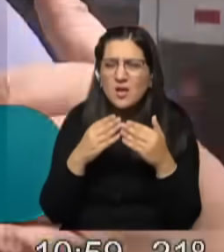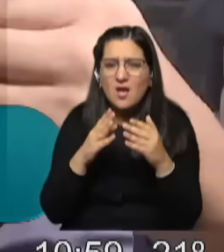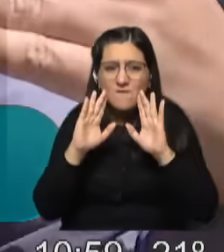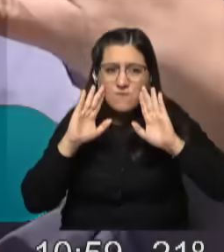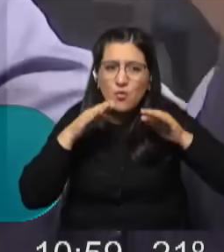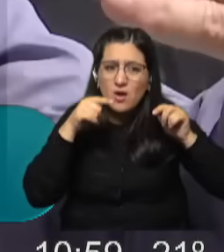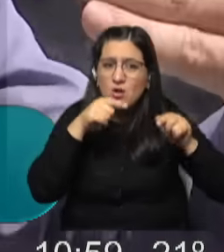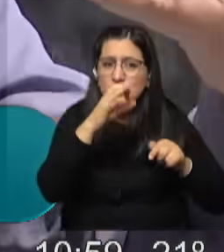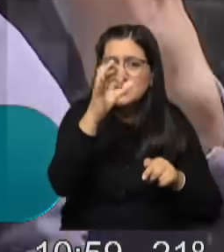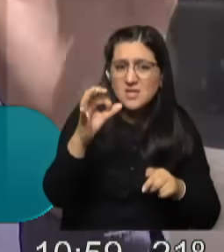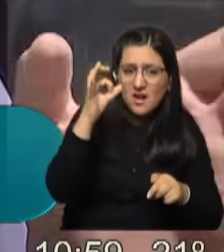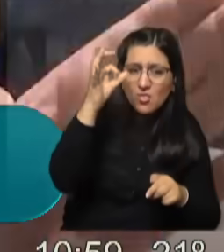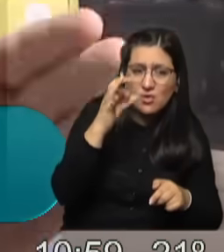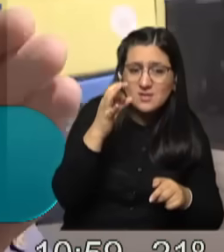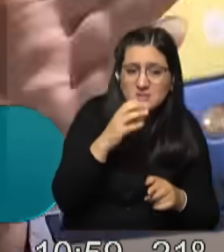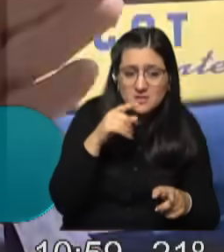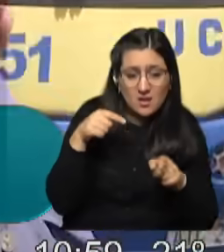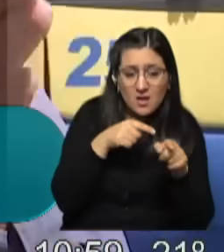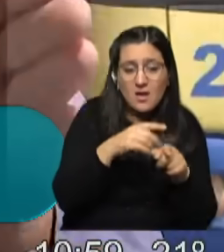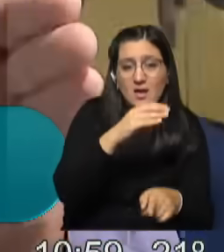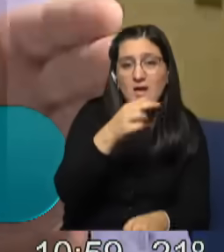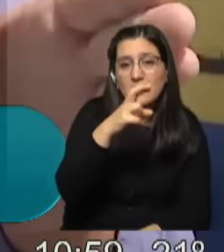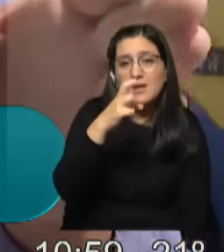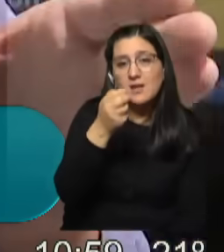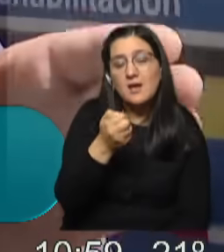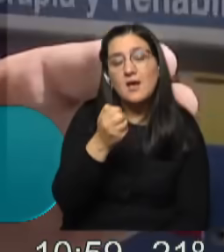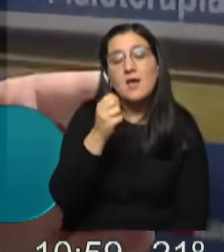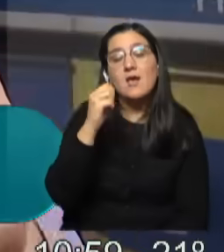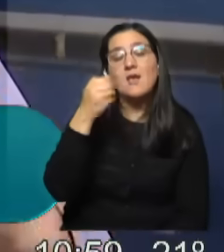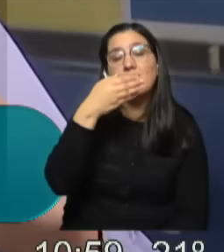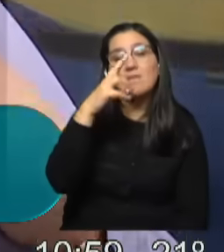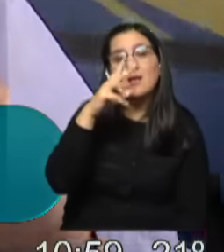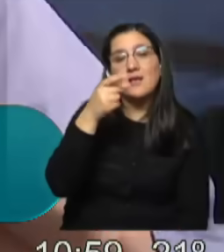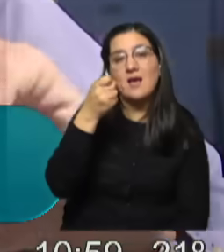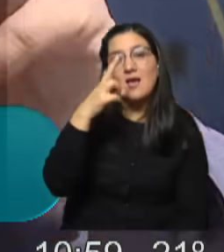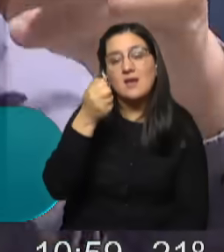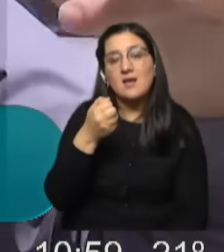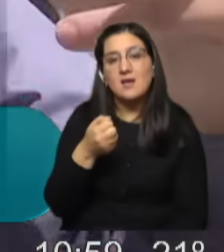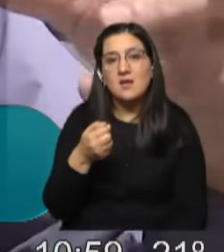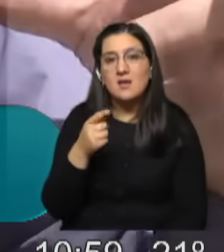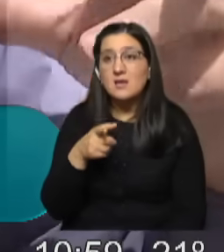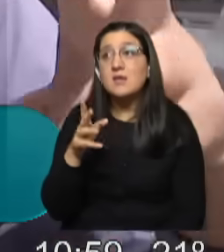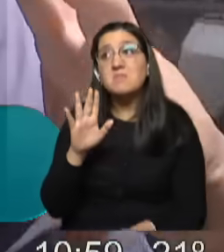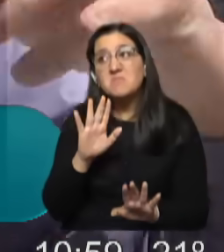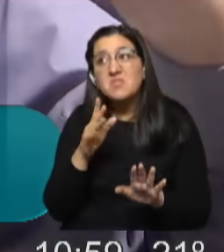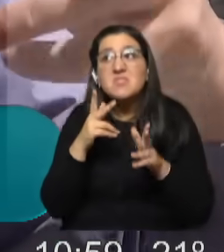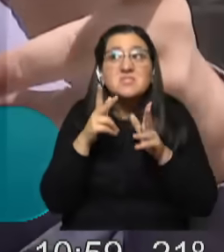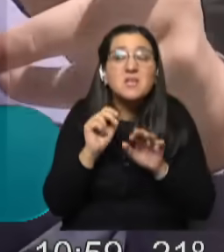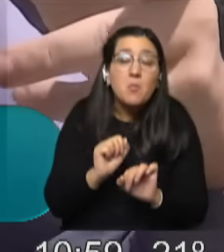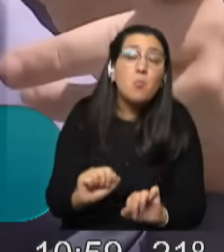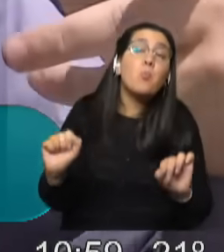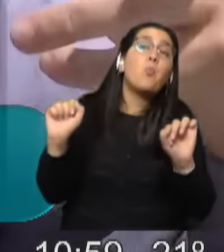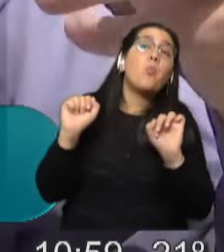foco en los senadores espiados, Charles Carrera y Mario Vergara, ¿tá? Y medio que sugiere que puede haber